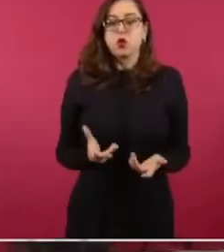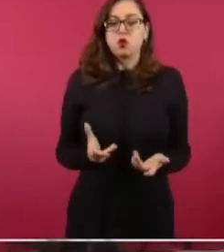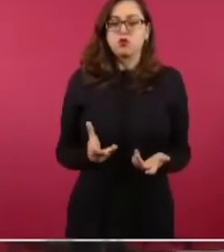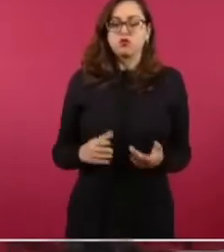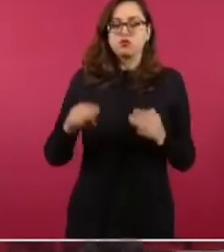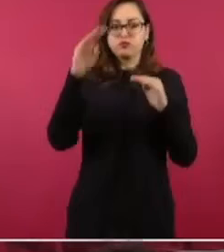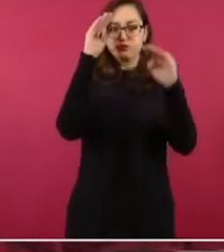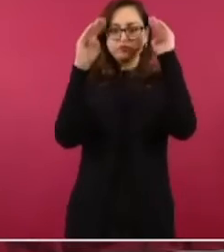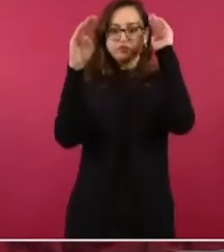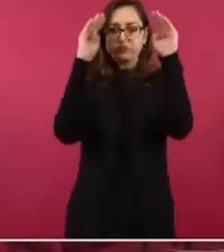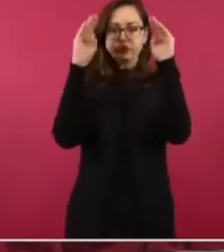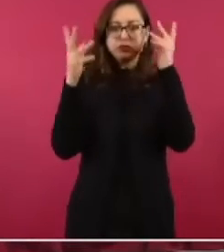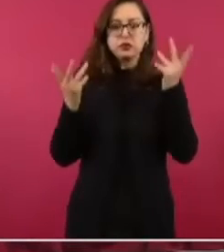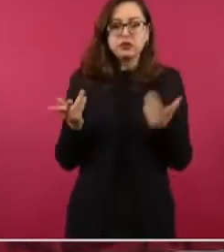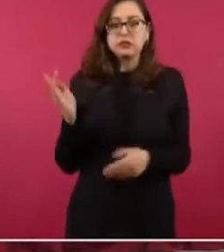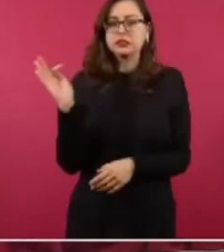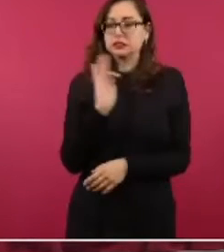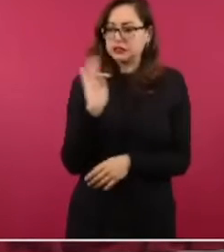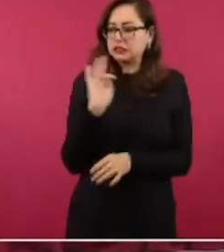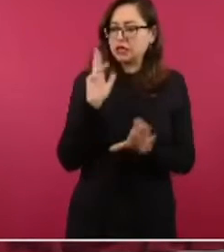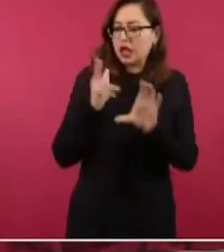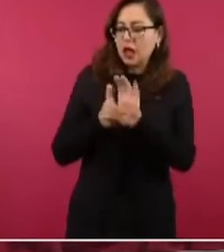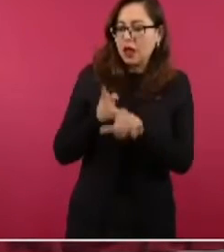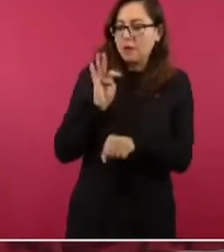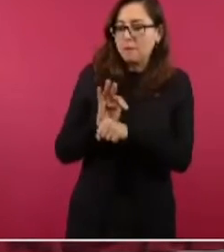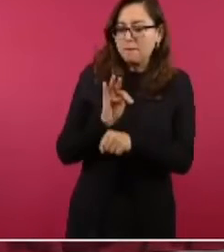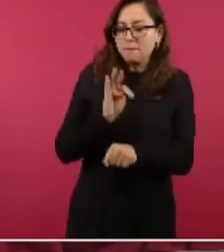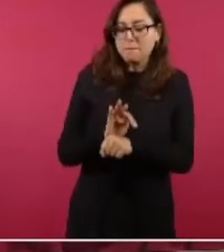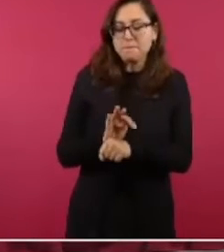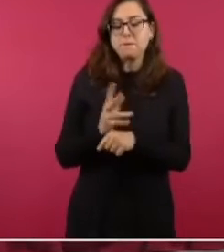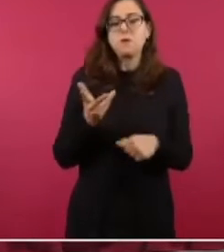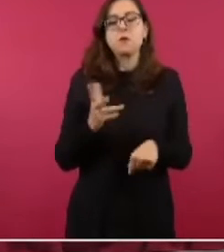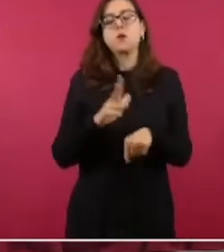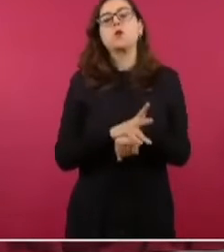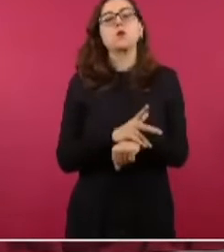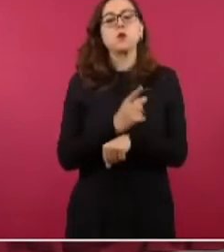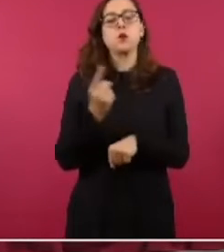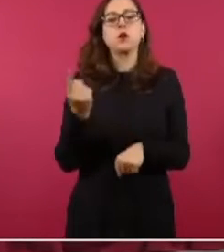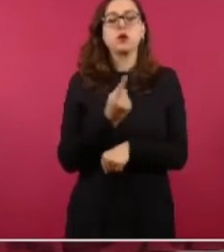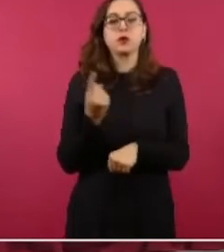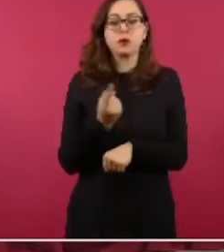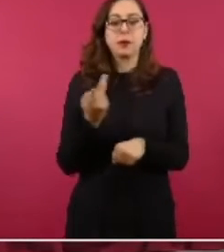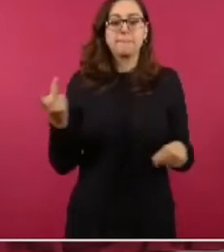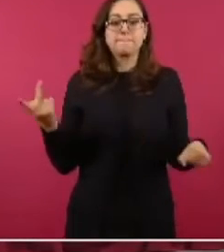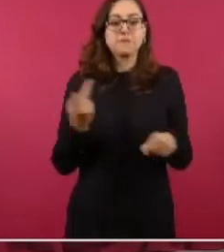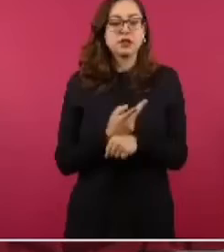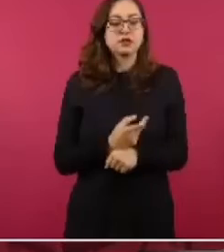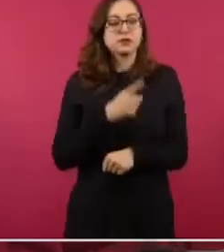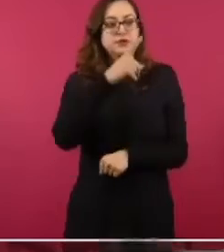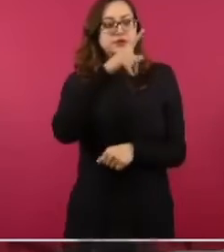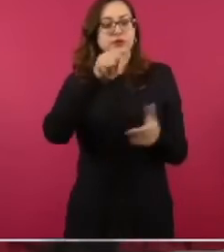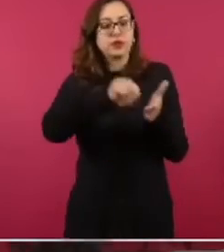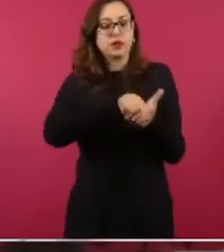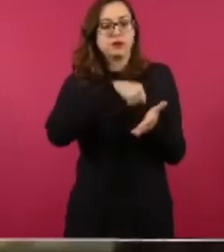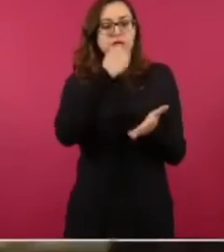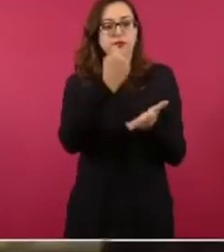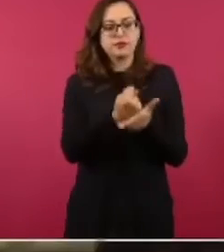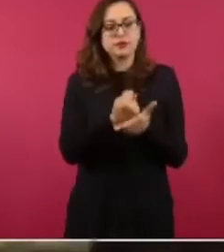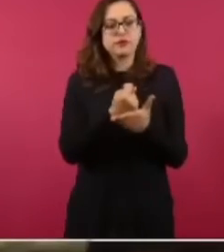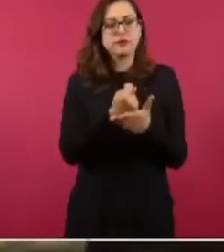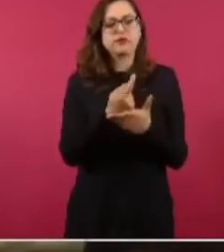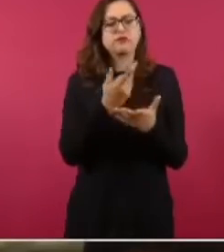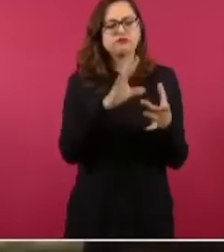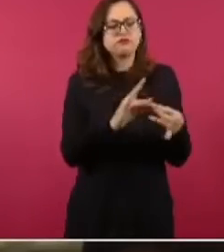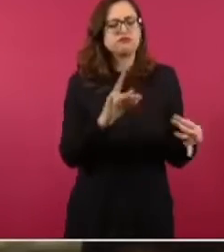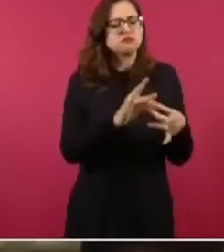pensando de que iban a llegar a un refugio, porque sí hay un video en que autoridades migratorias de Tamaulipas, en Matamoros, les dijeron